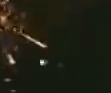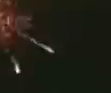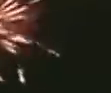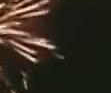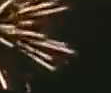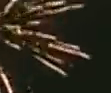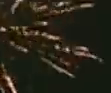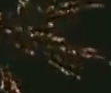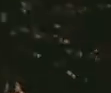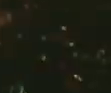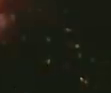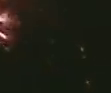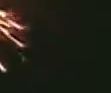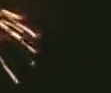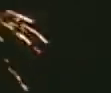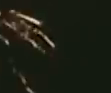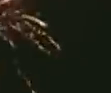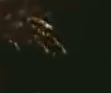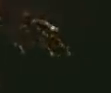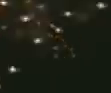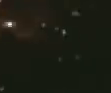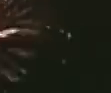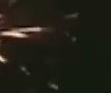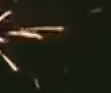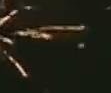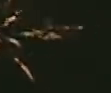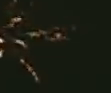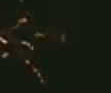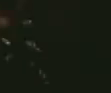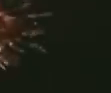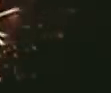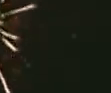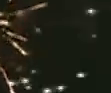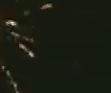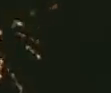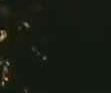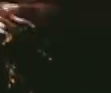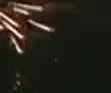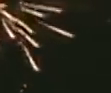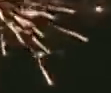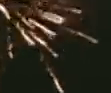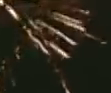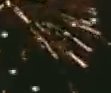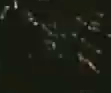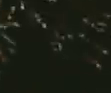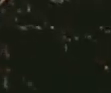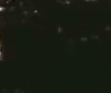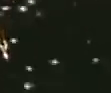Yeah.